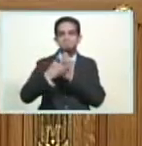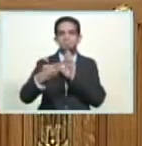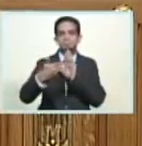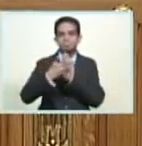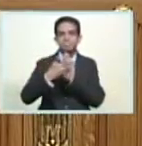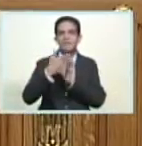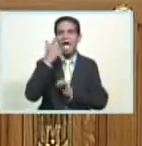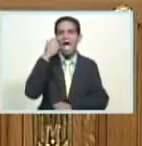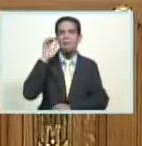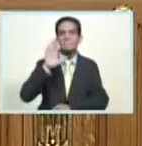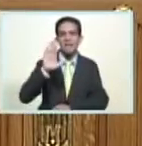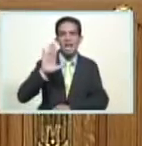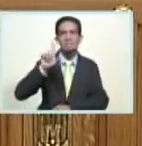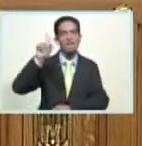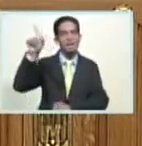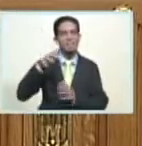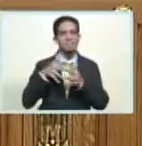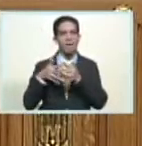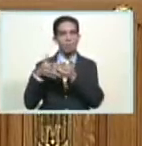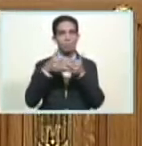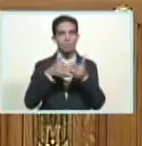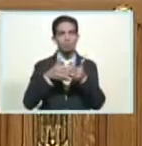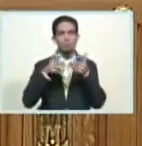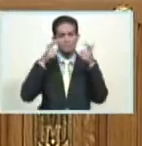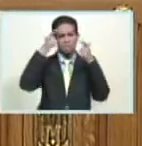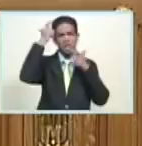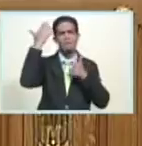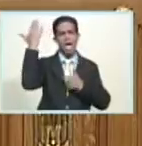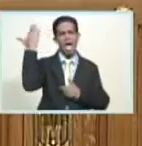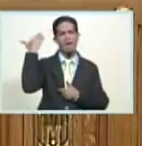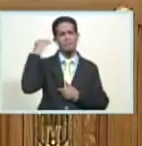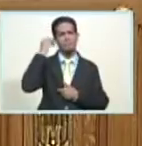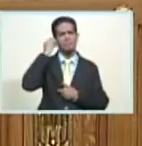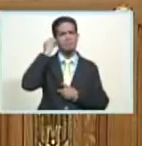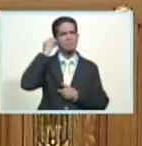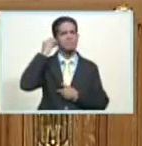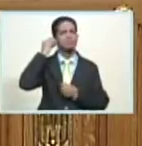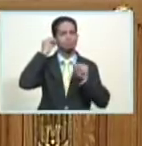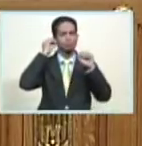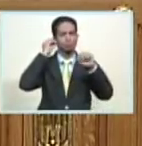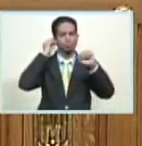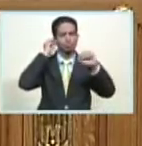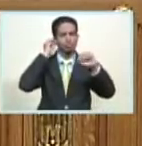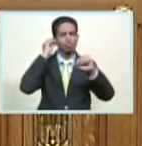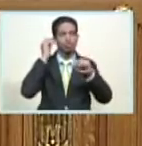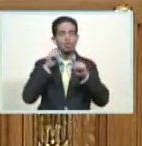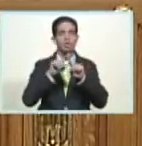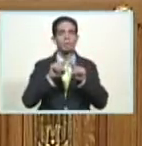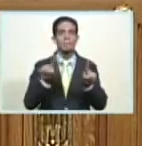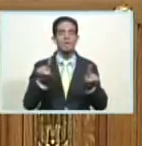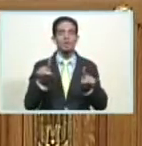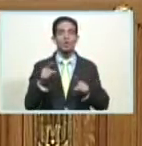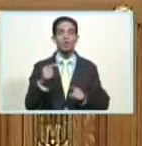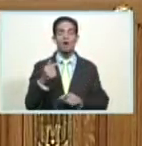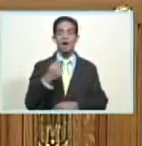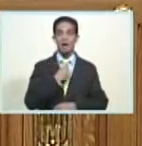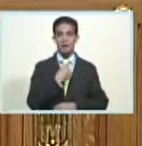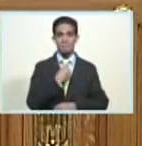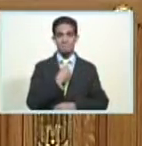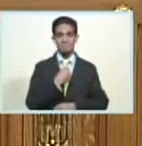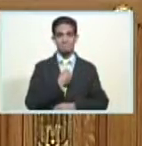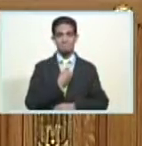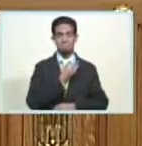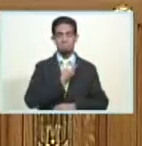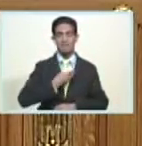y amenaza imperialista. Claro que nuestro comandante Chávez fue sometido, sí. Pero el periodo que me ha tocado vivir y estoy